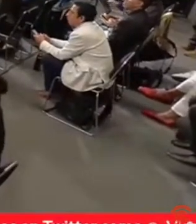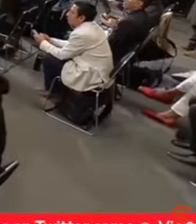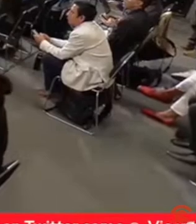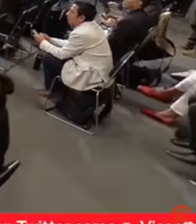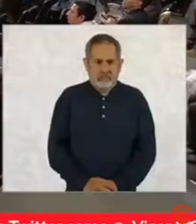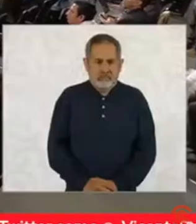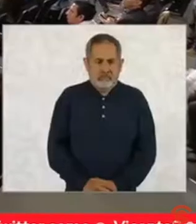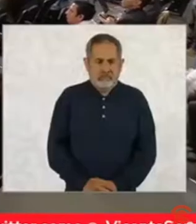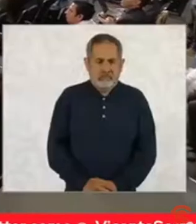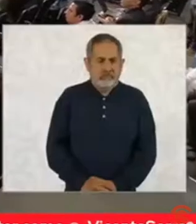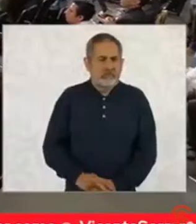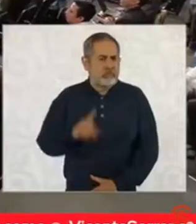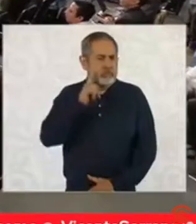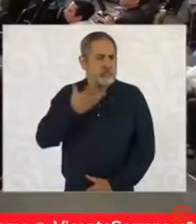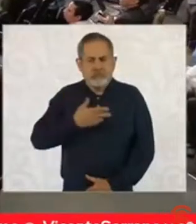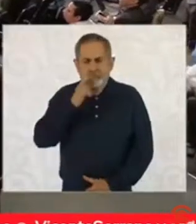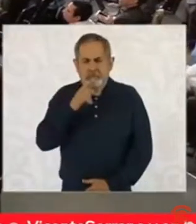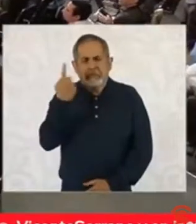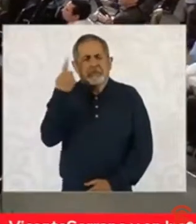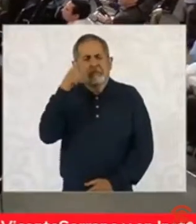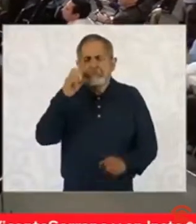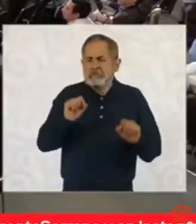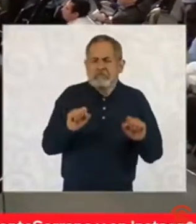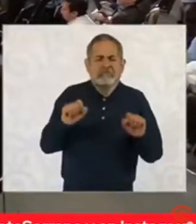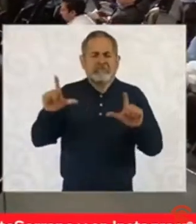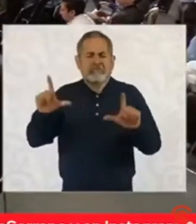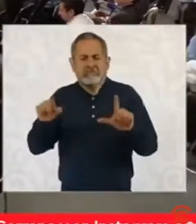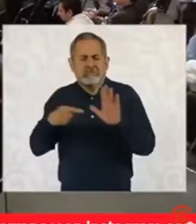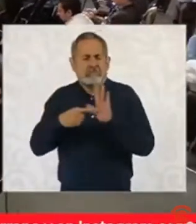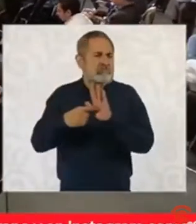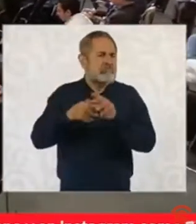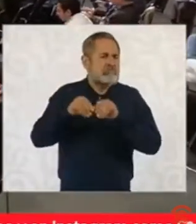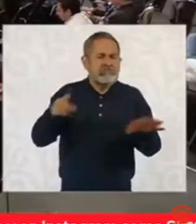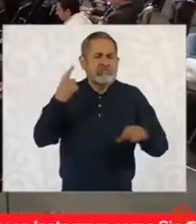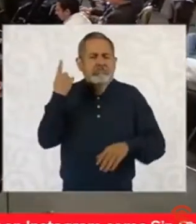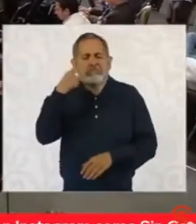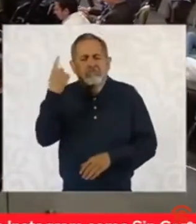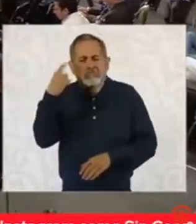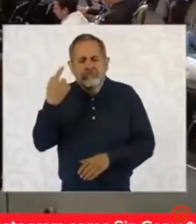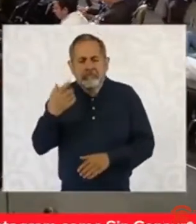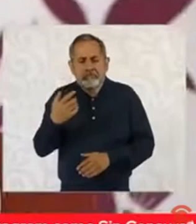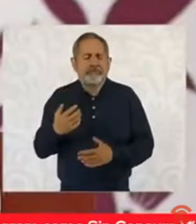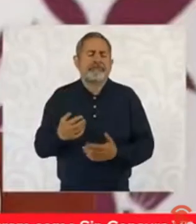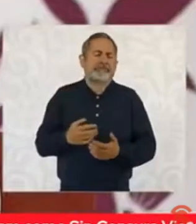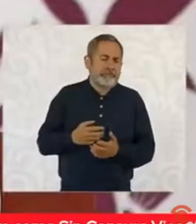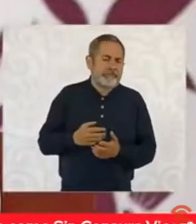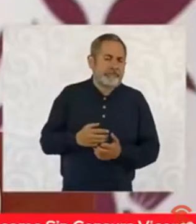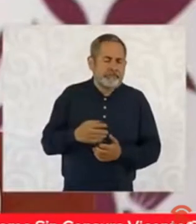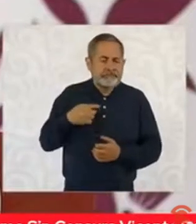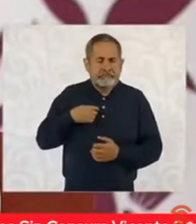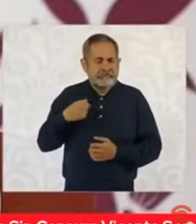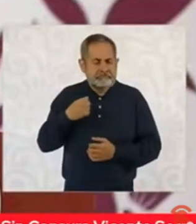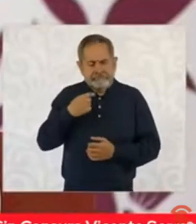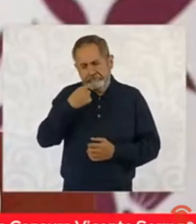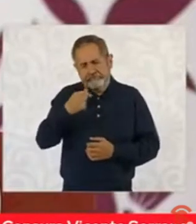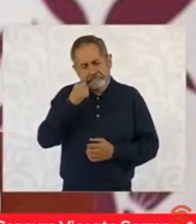¿Por qué ponemos esto? Primero para que, siempre lo he dicho,